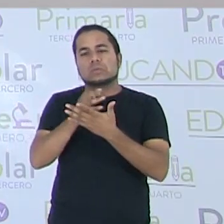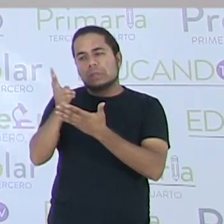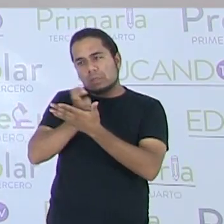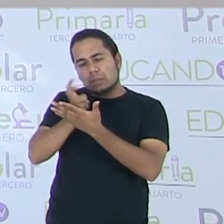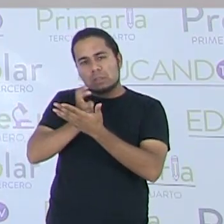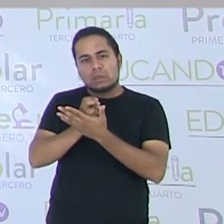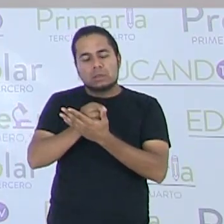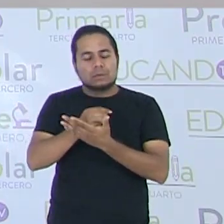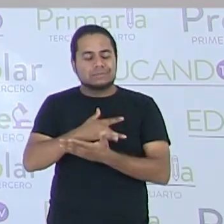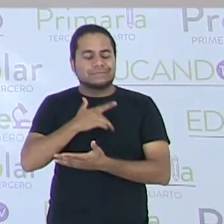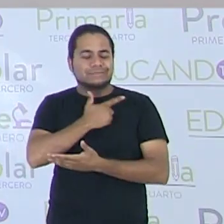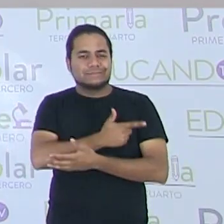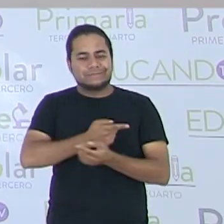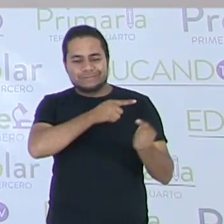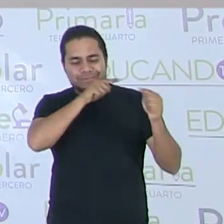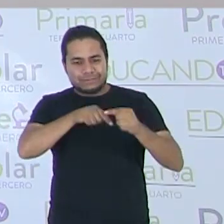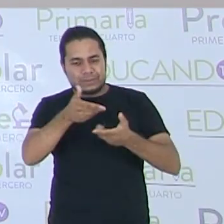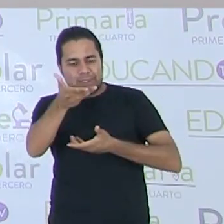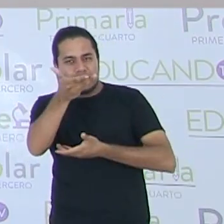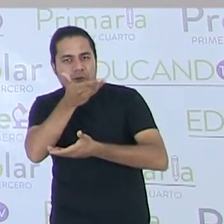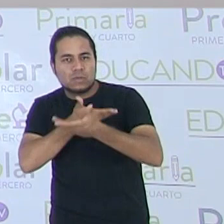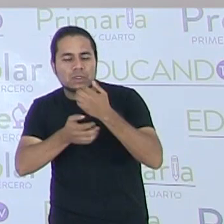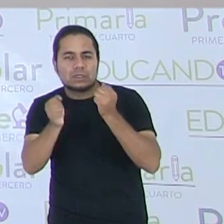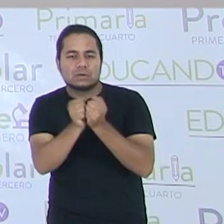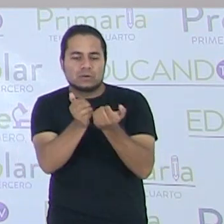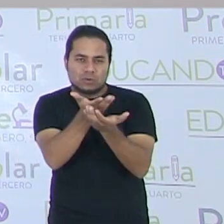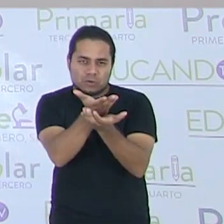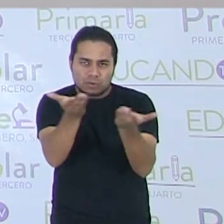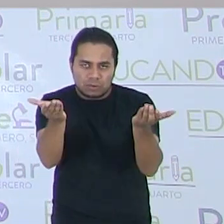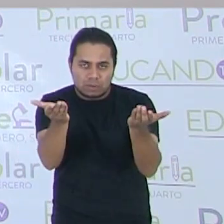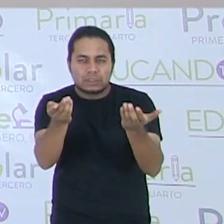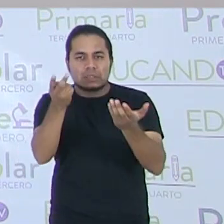gusto estar con ustedes, compartir con ustedes esta